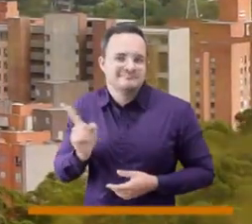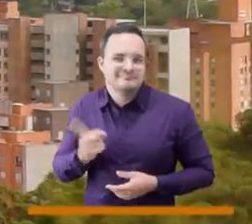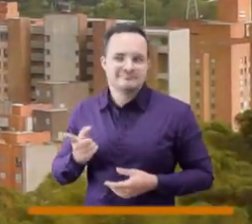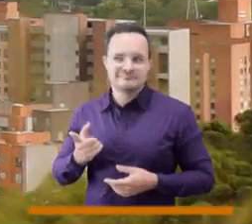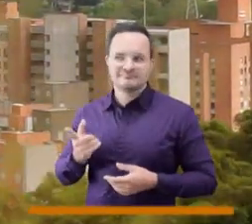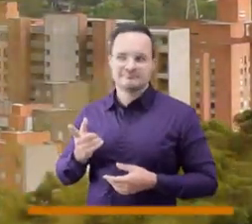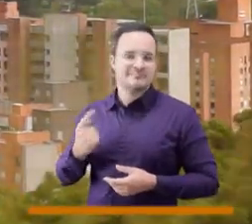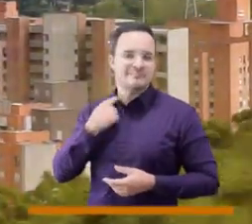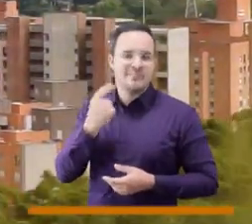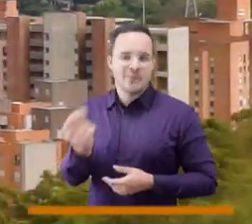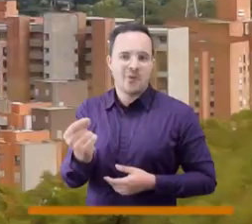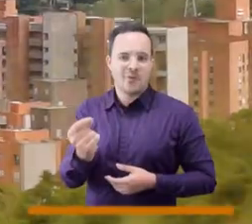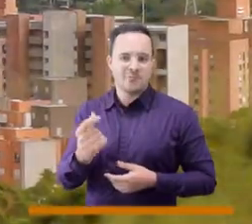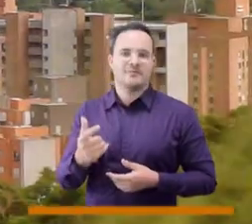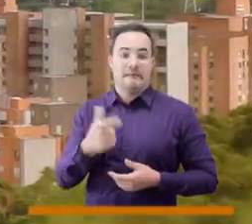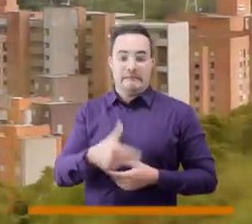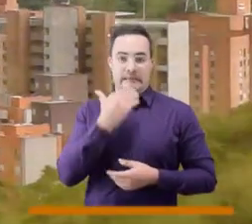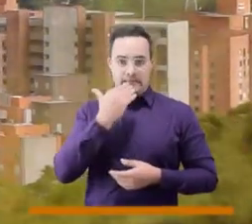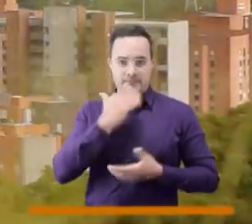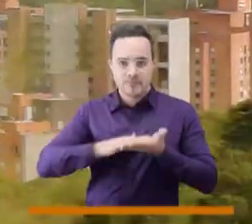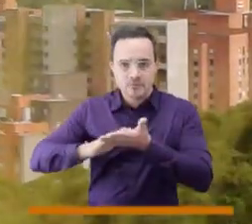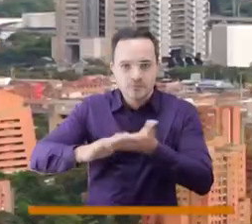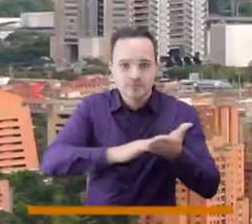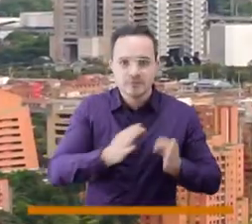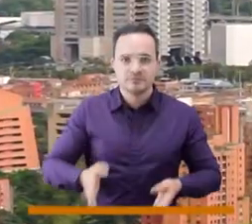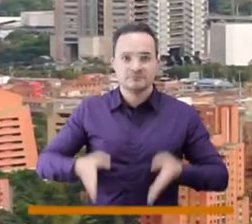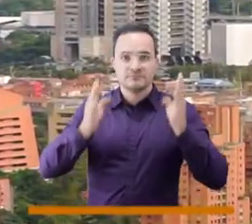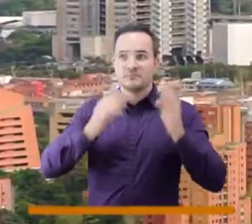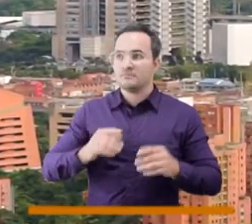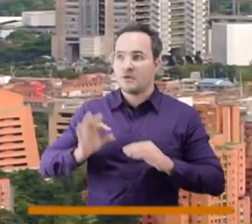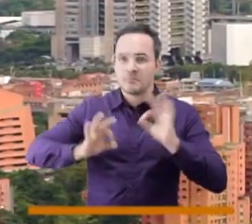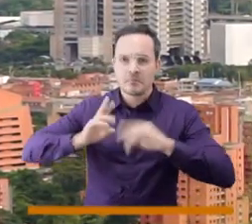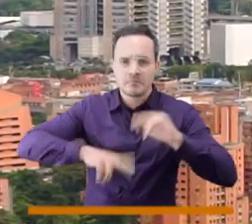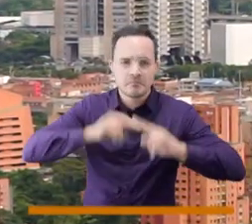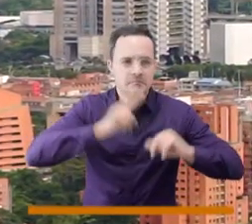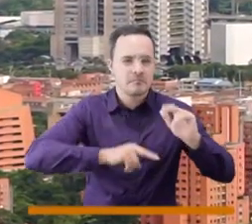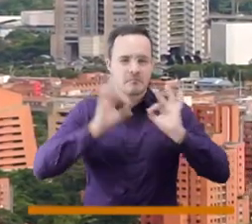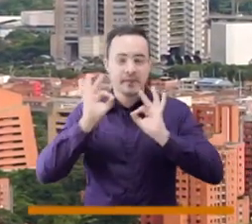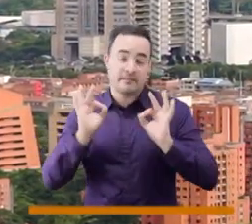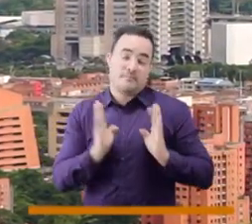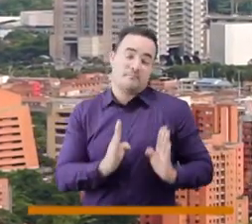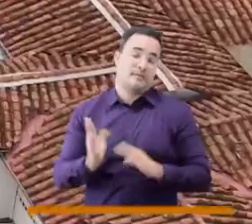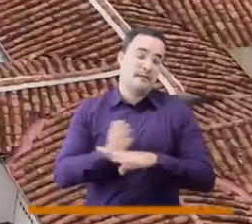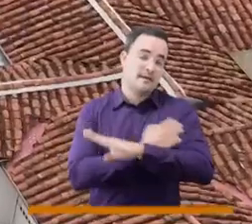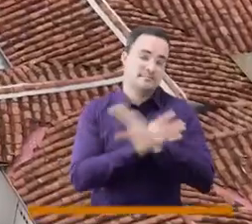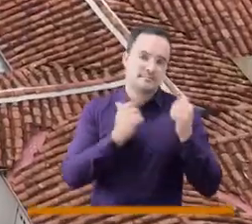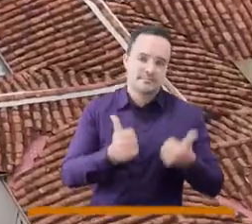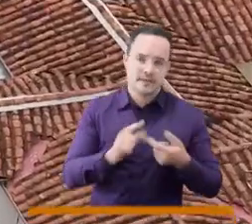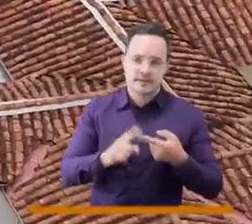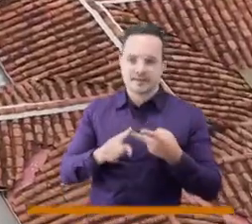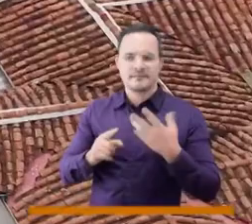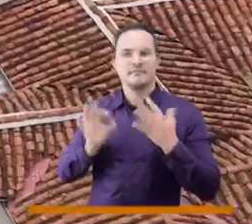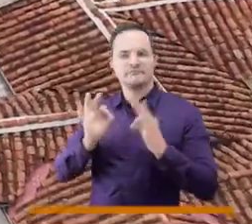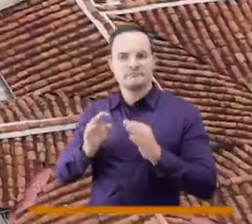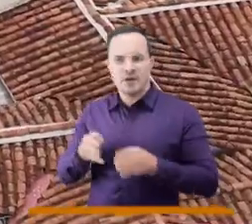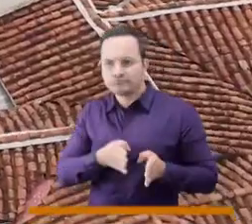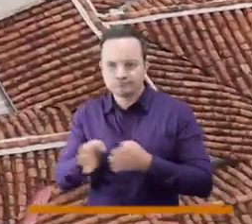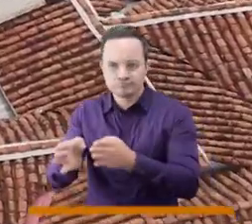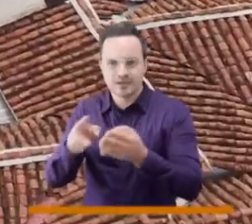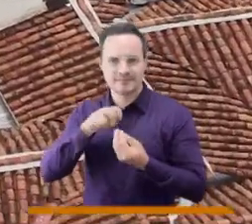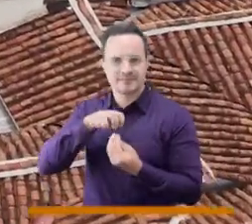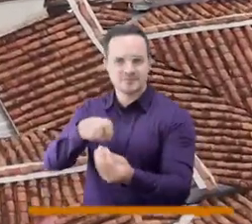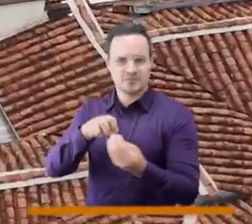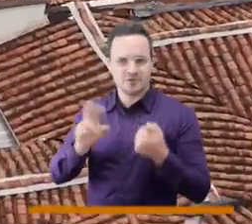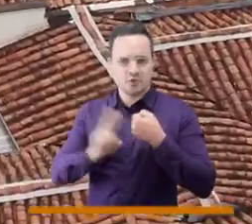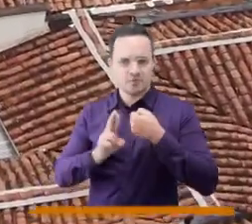déficit si se generan condiciones. Entonces, construir edificios bien planeados, con buenas rutas de transporte, con buena movilidad y